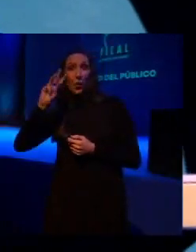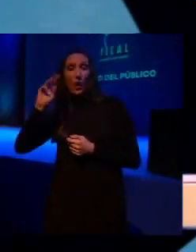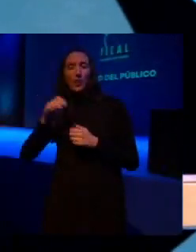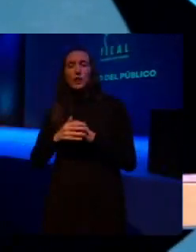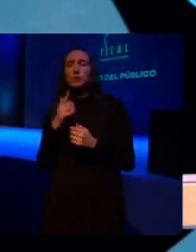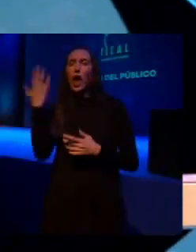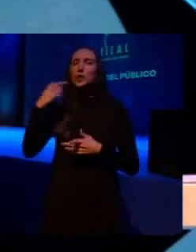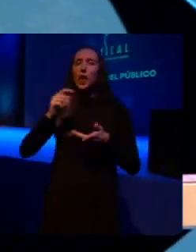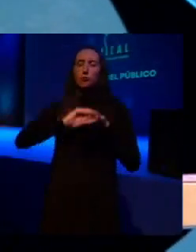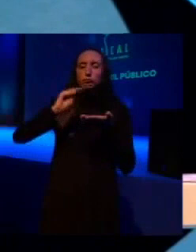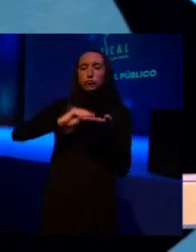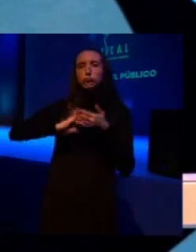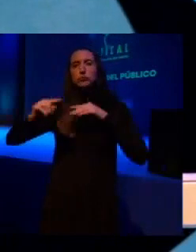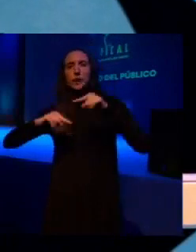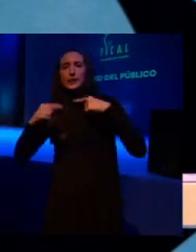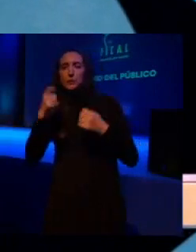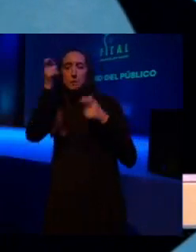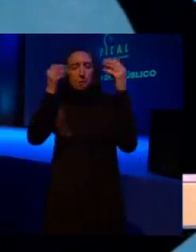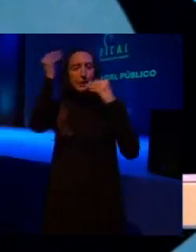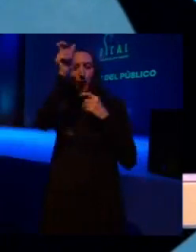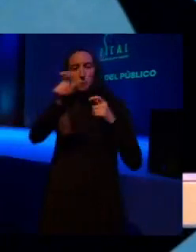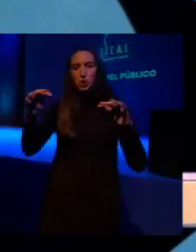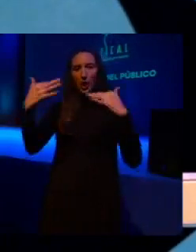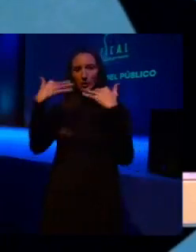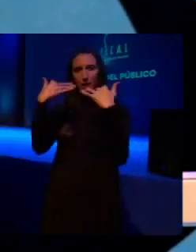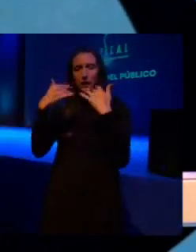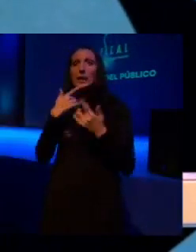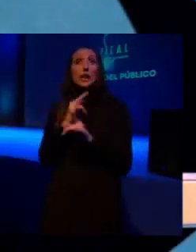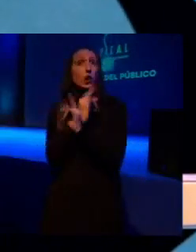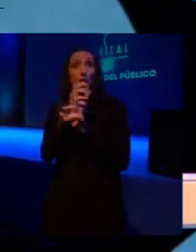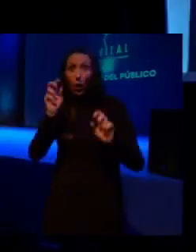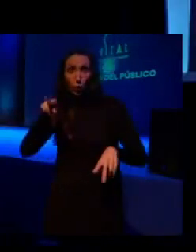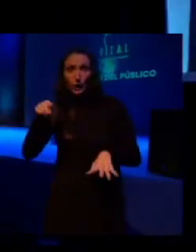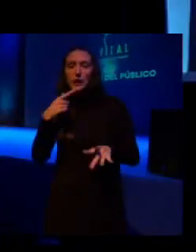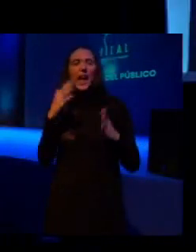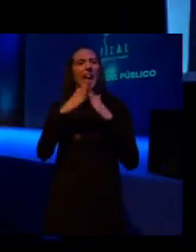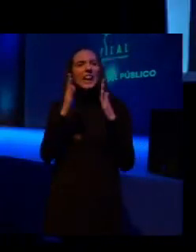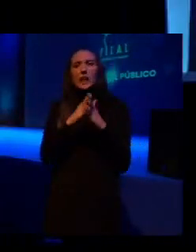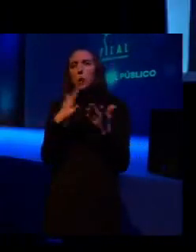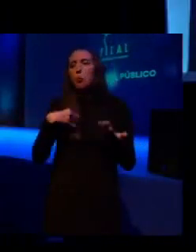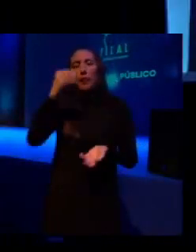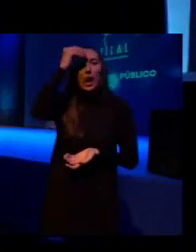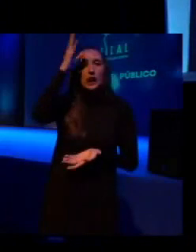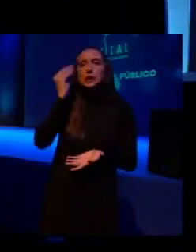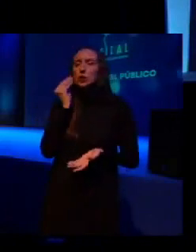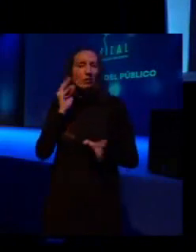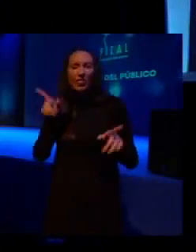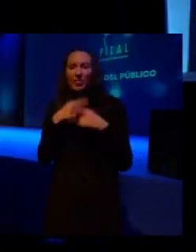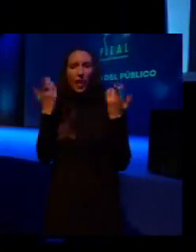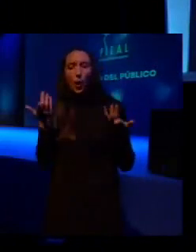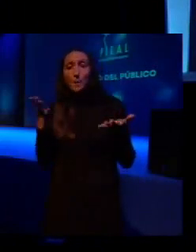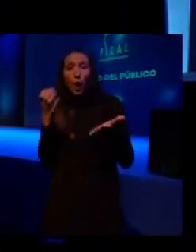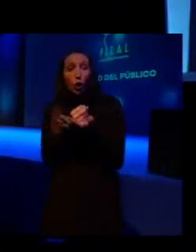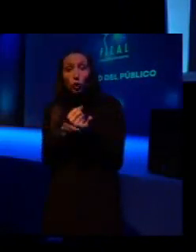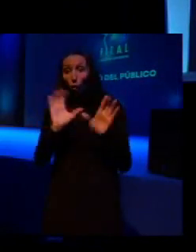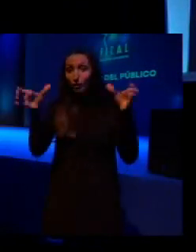dirigía tenía siempre en su cabeza al espectador y decía sin ironía: en su casa la gente es lista, tonta o todo lo contrario, pero cuando todos